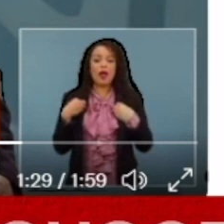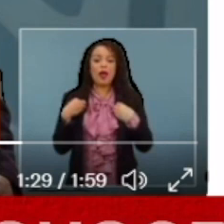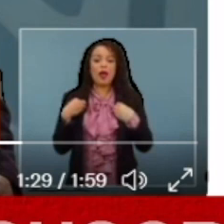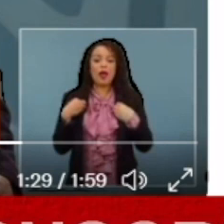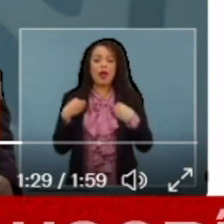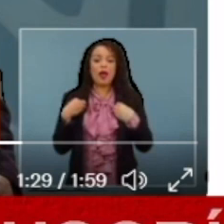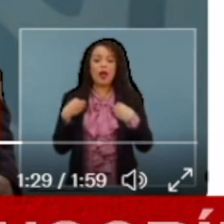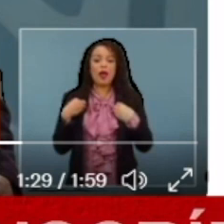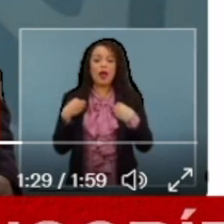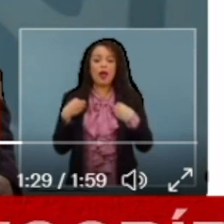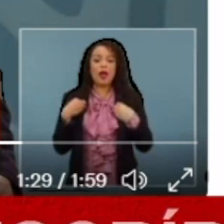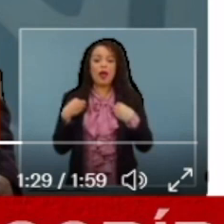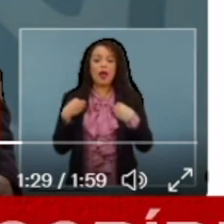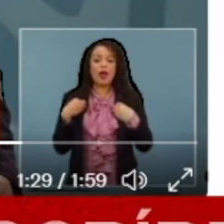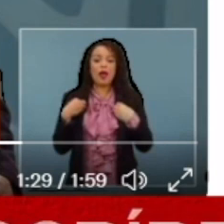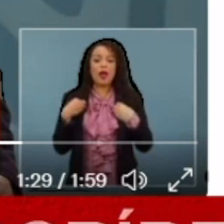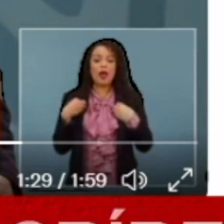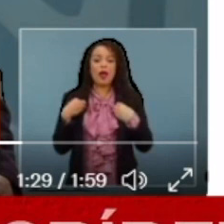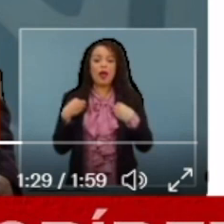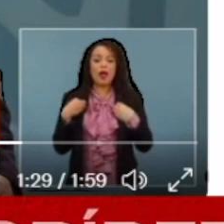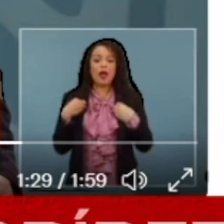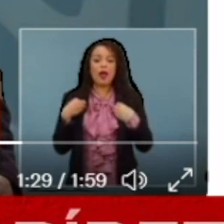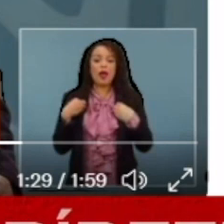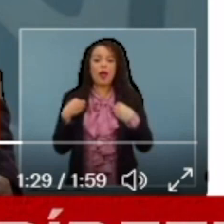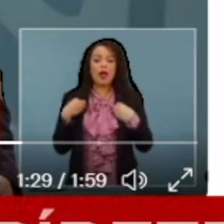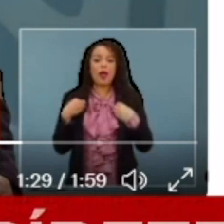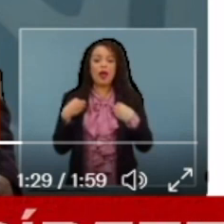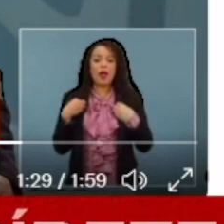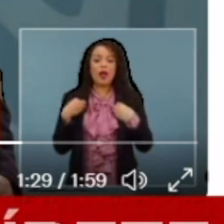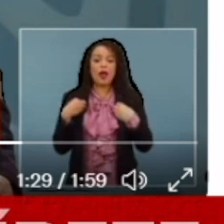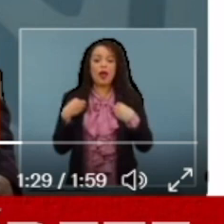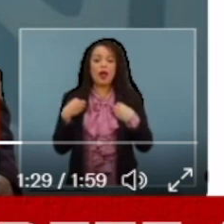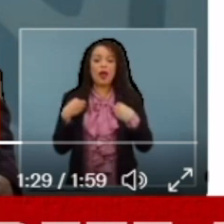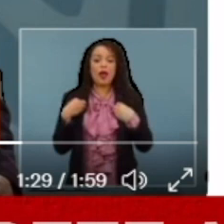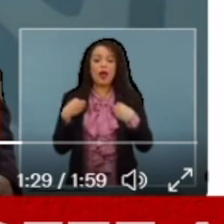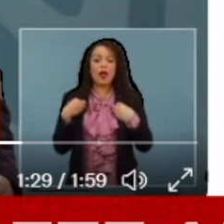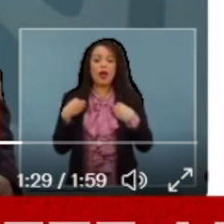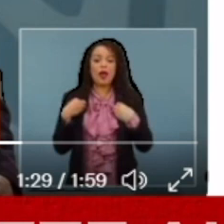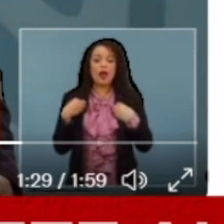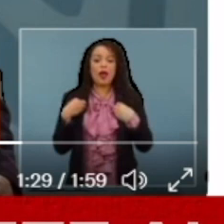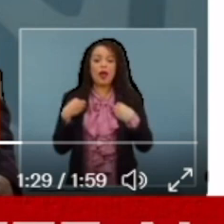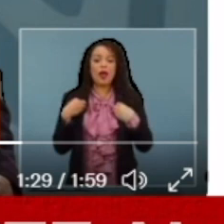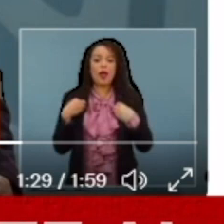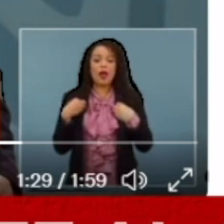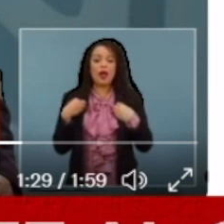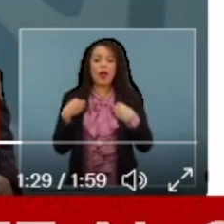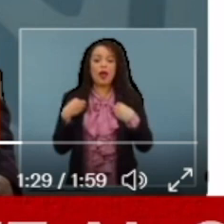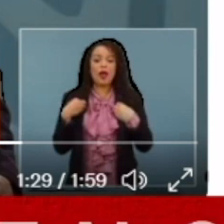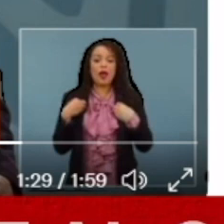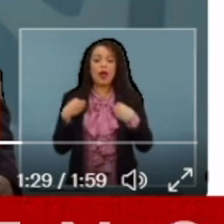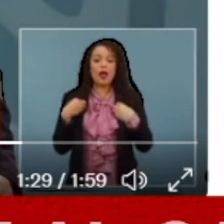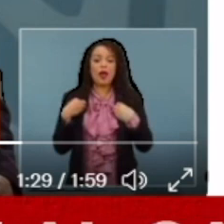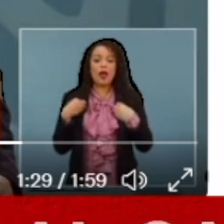funcionarios que sean austeros, que estén allegados al pueblo mexicano, que no estén hablando de la pobreza cuando por otro lado se